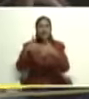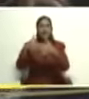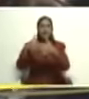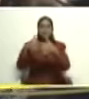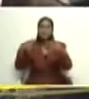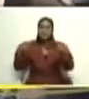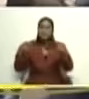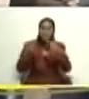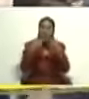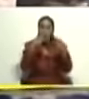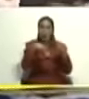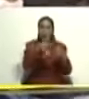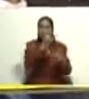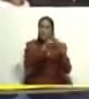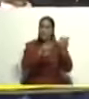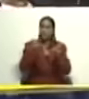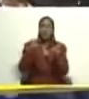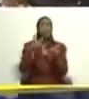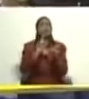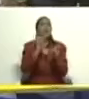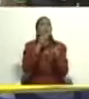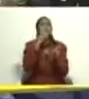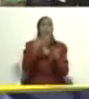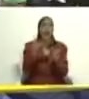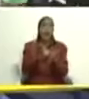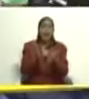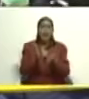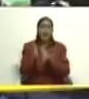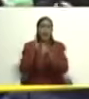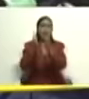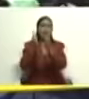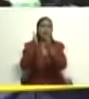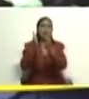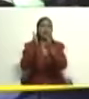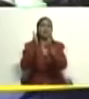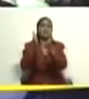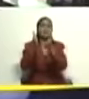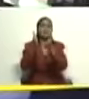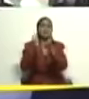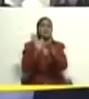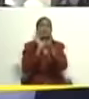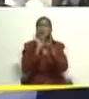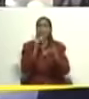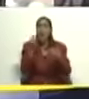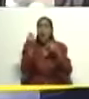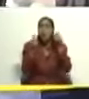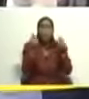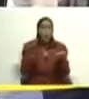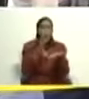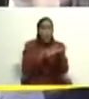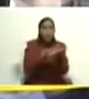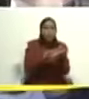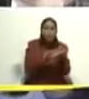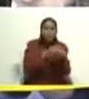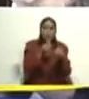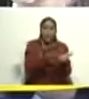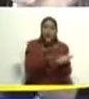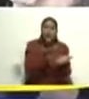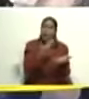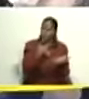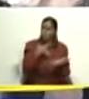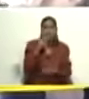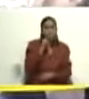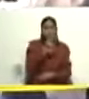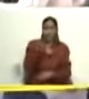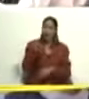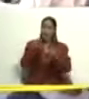buen camino. Al revés, era un callejón sin salida. Me da mucha alegría que estén ustedes ahí sentados también